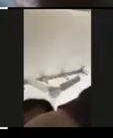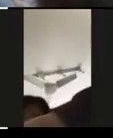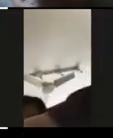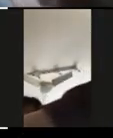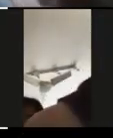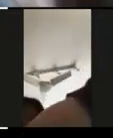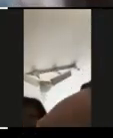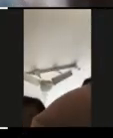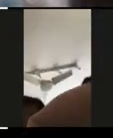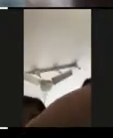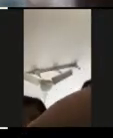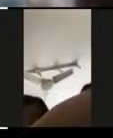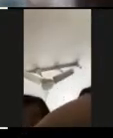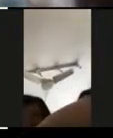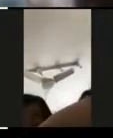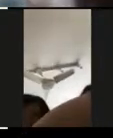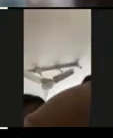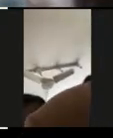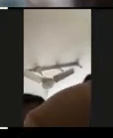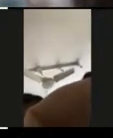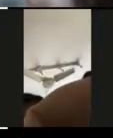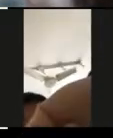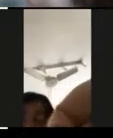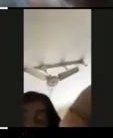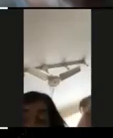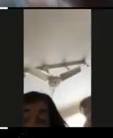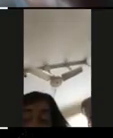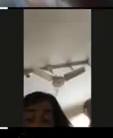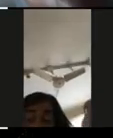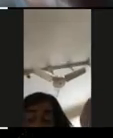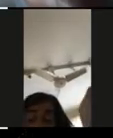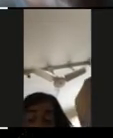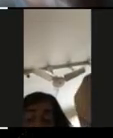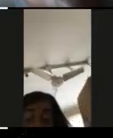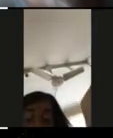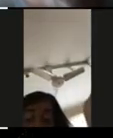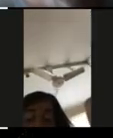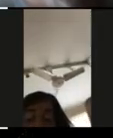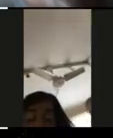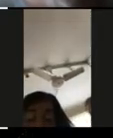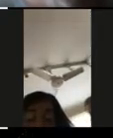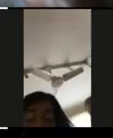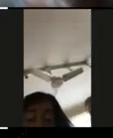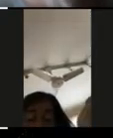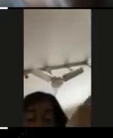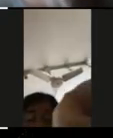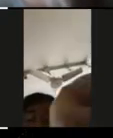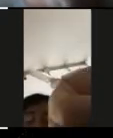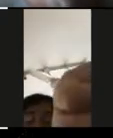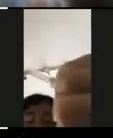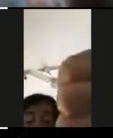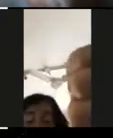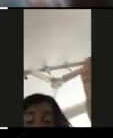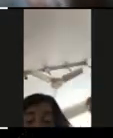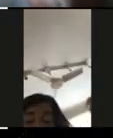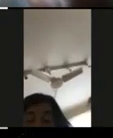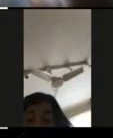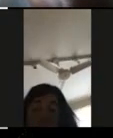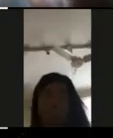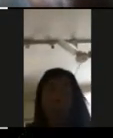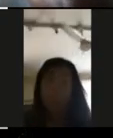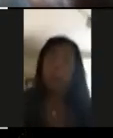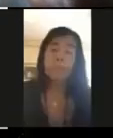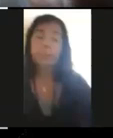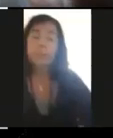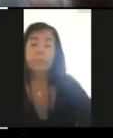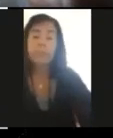obviamente teniendo en cuenta los aspectos éticos y también la salud pública en el país